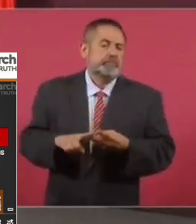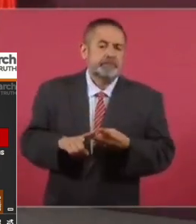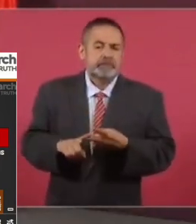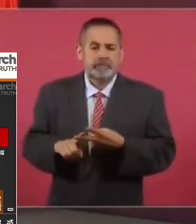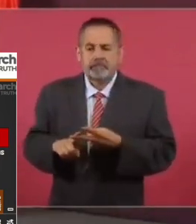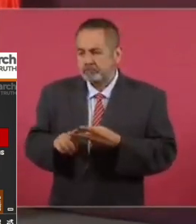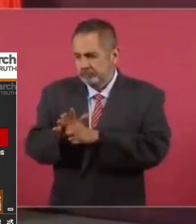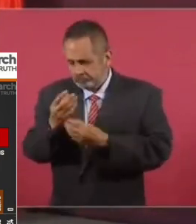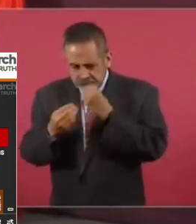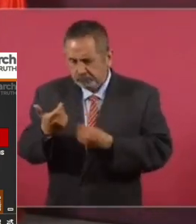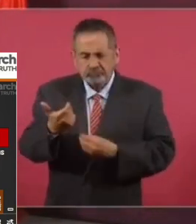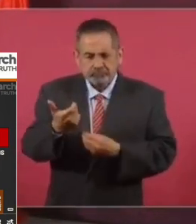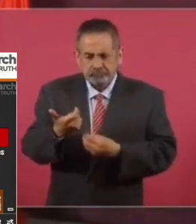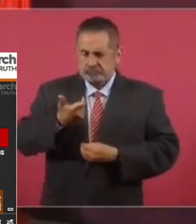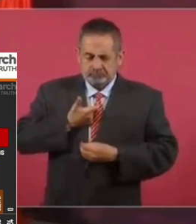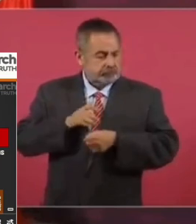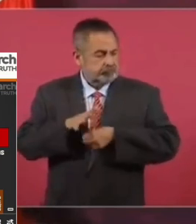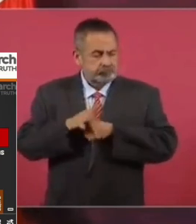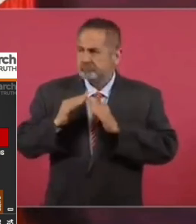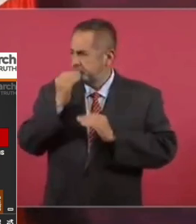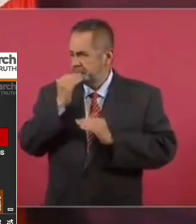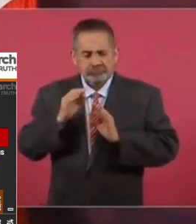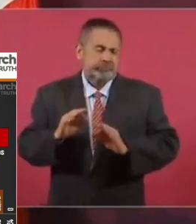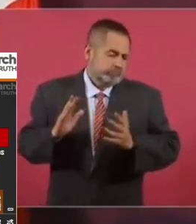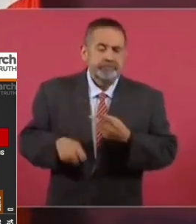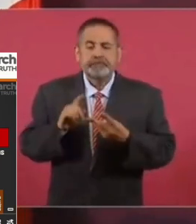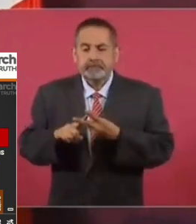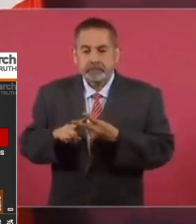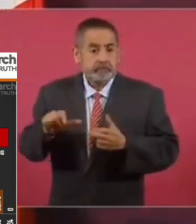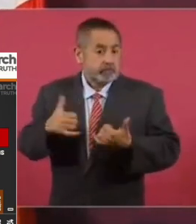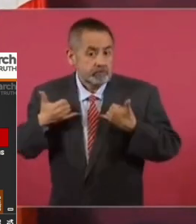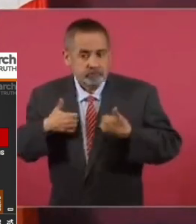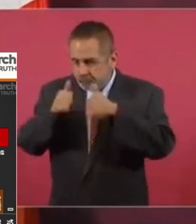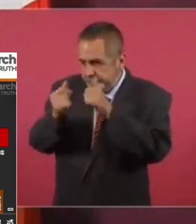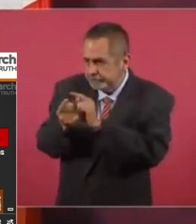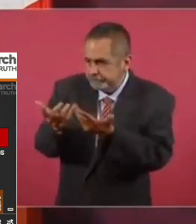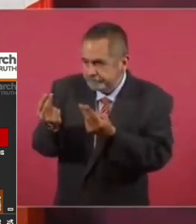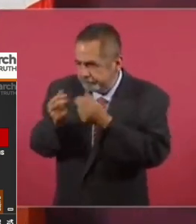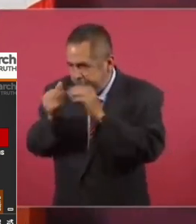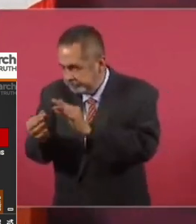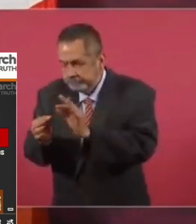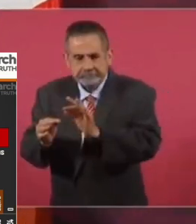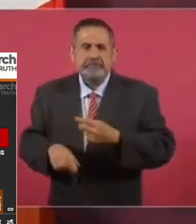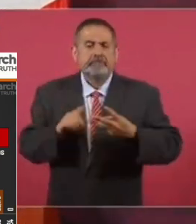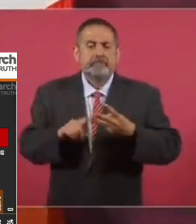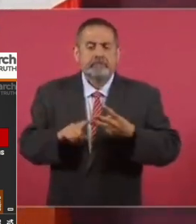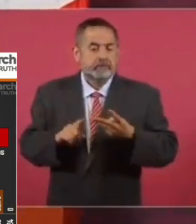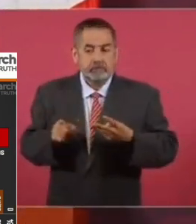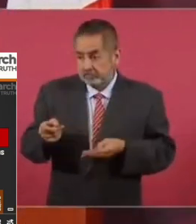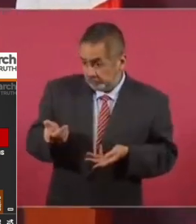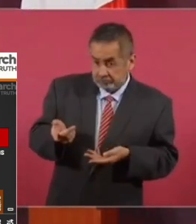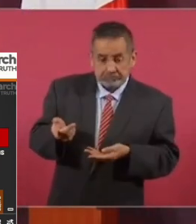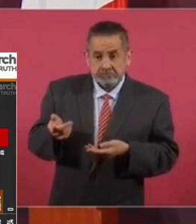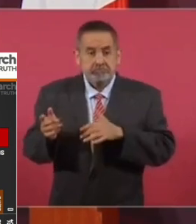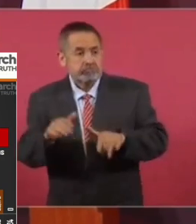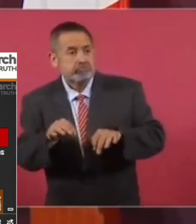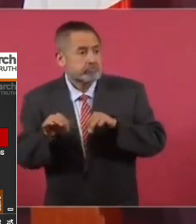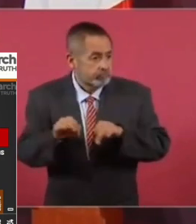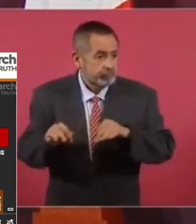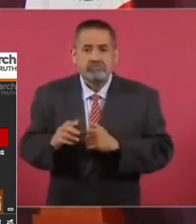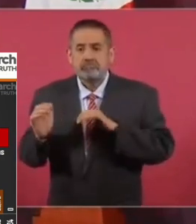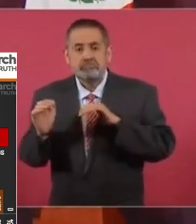si son suficientes los ingresos para lo básico, si son atendidos los jóvenes, si tienen posibilidad de trabajo, de